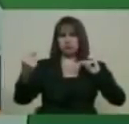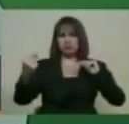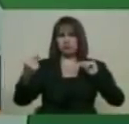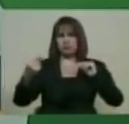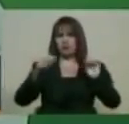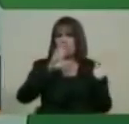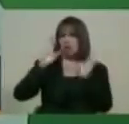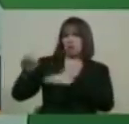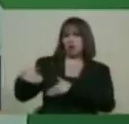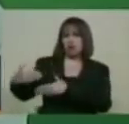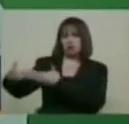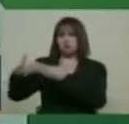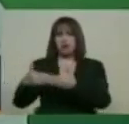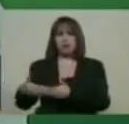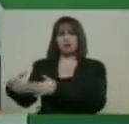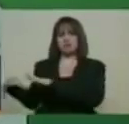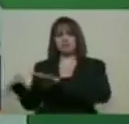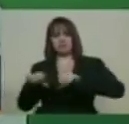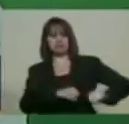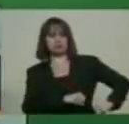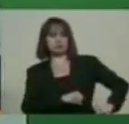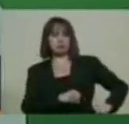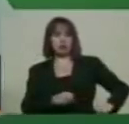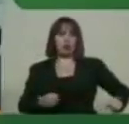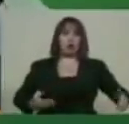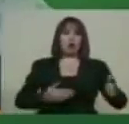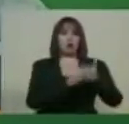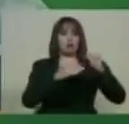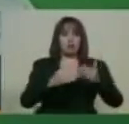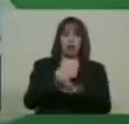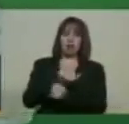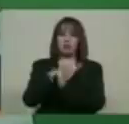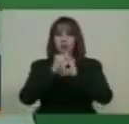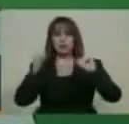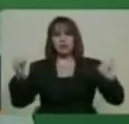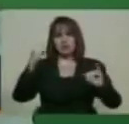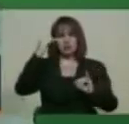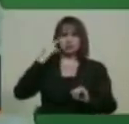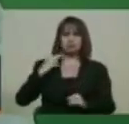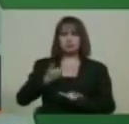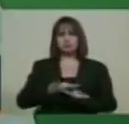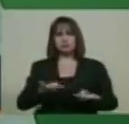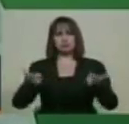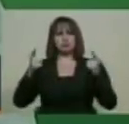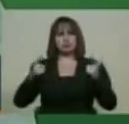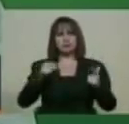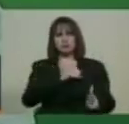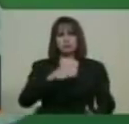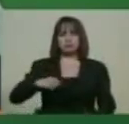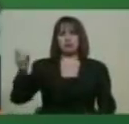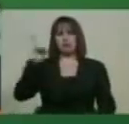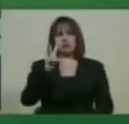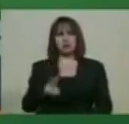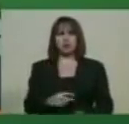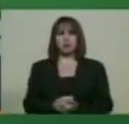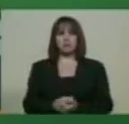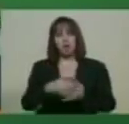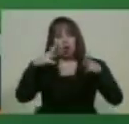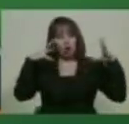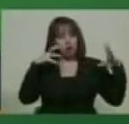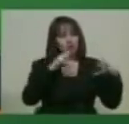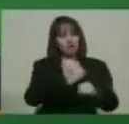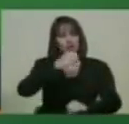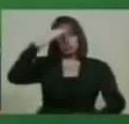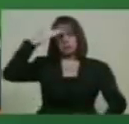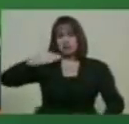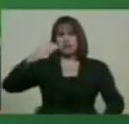imperialismo norteamericano contra la independiente y soberana República Bolivariana de Venezuela. Confío en ustedes,